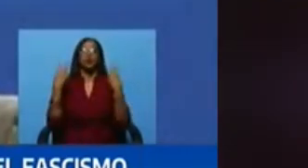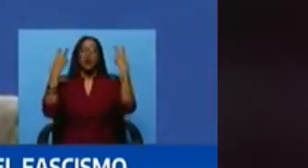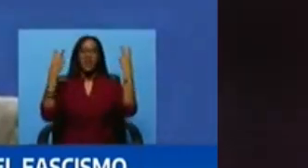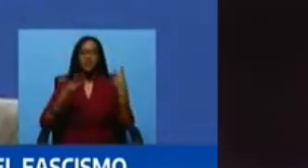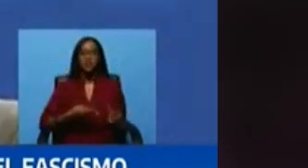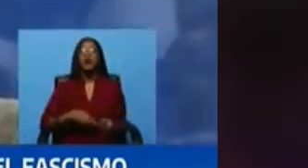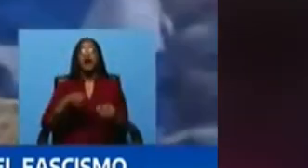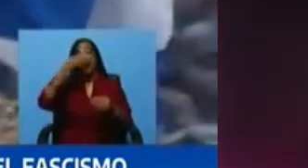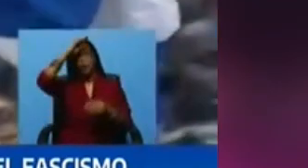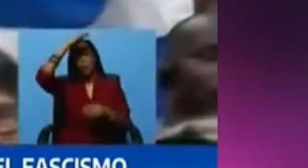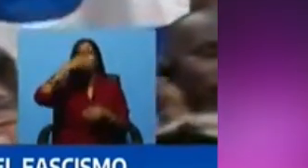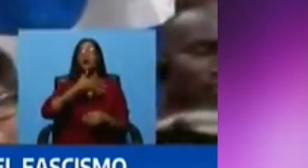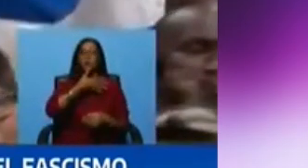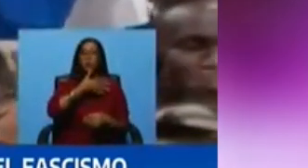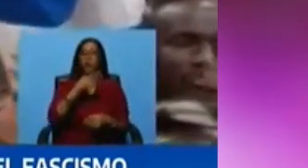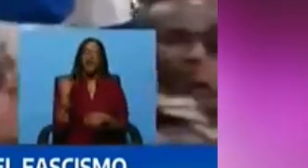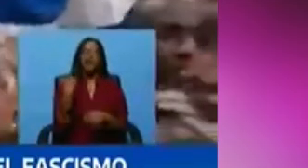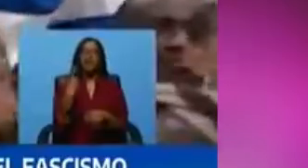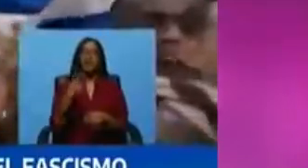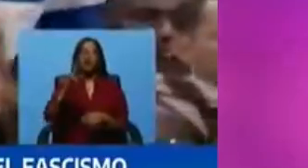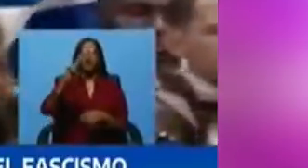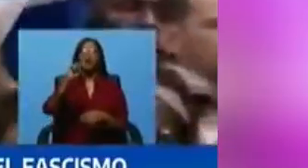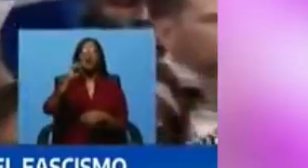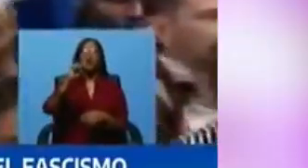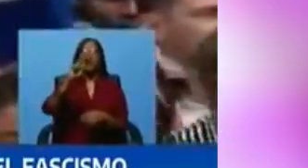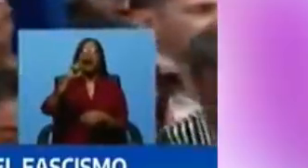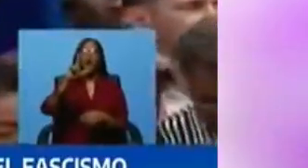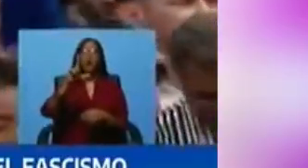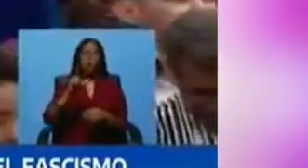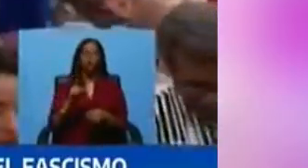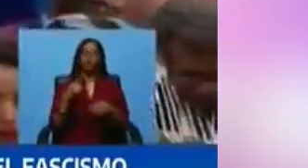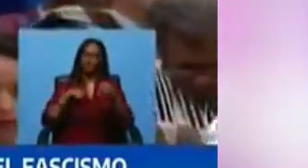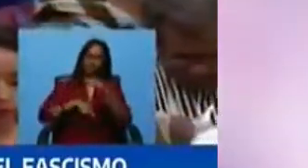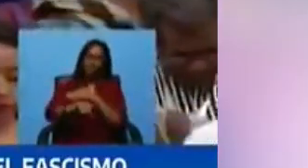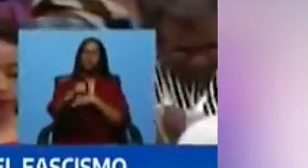Castro Ruz al frente, con Raúl Castro Ruz,